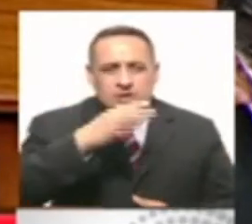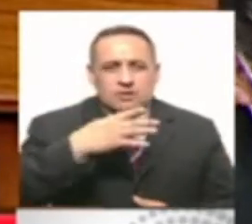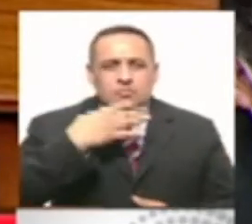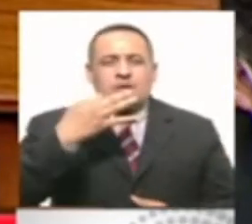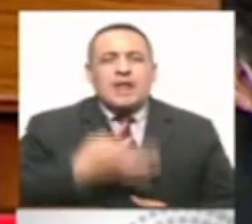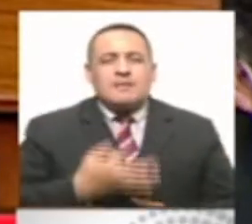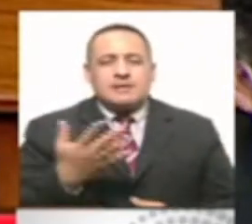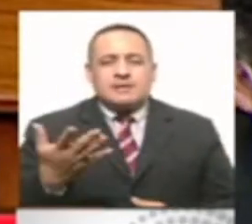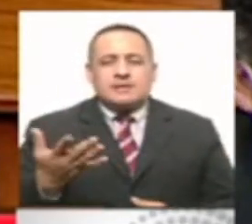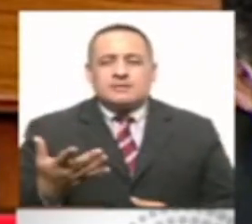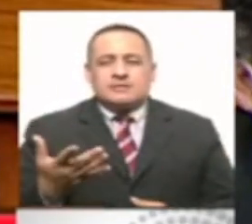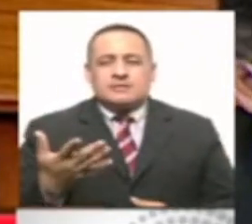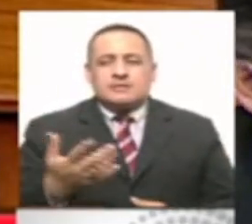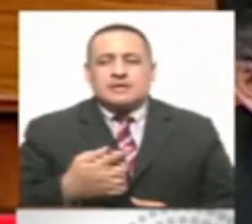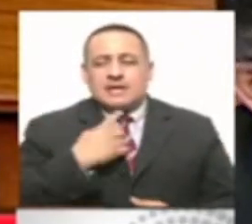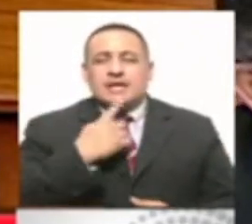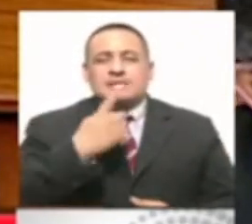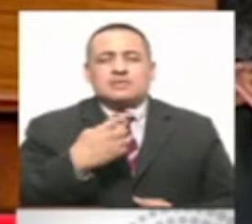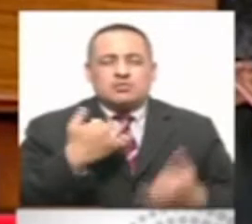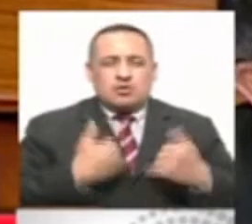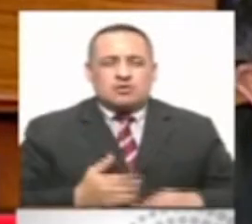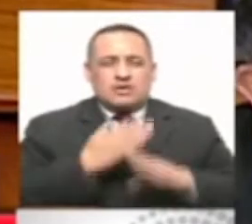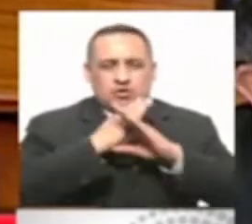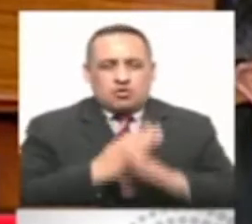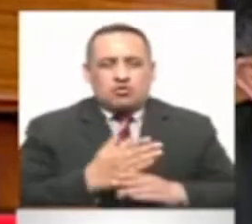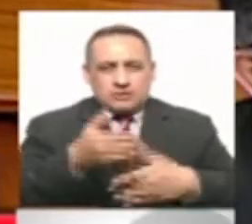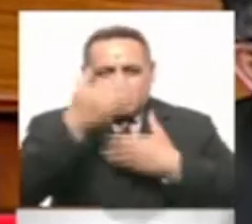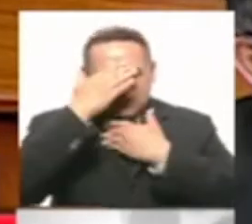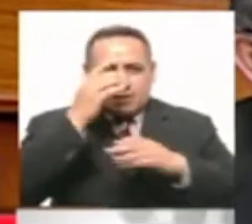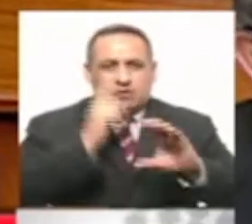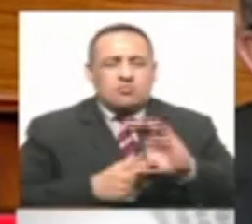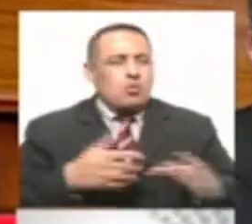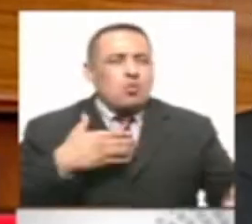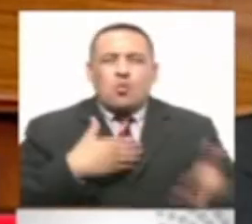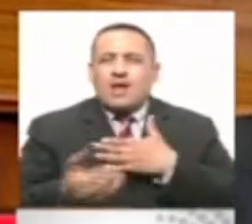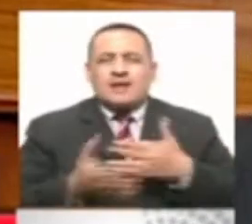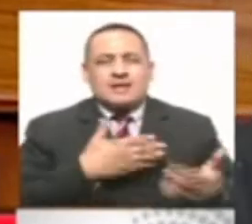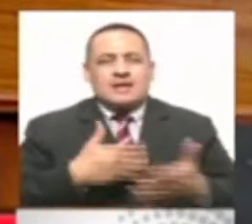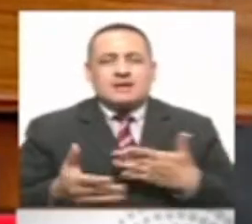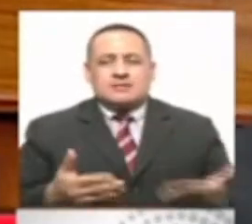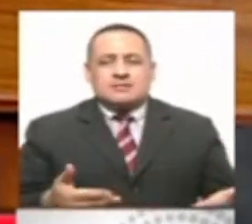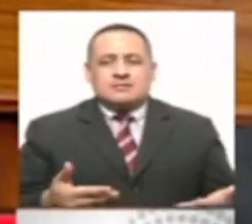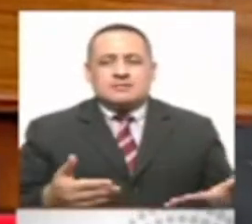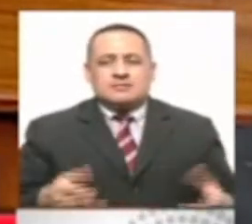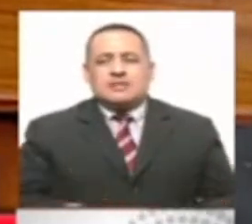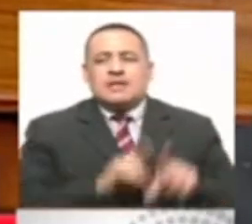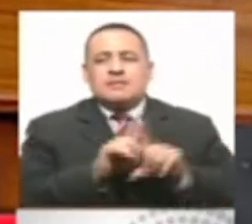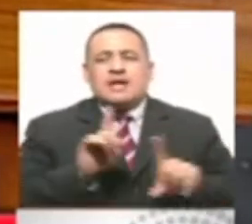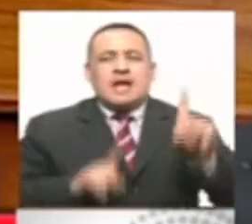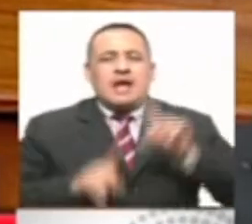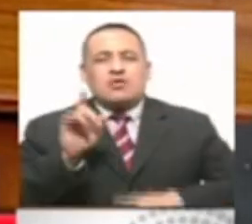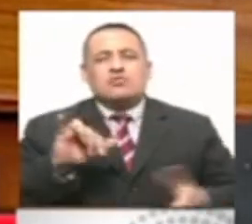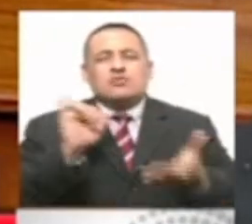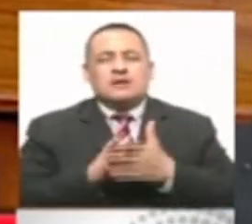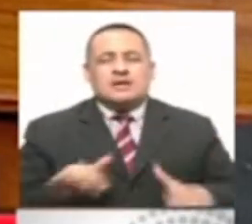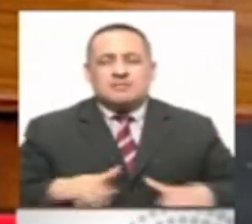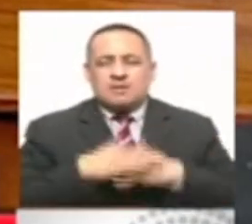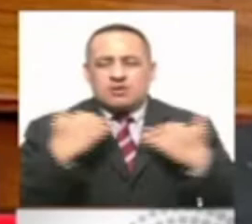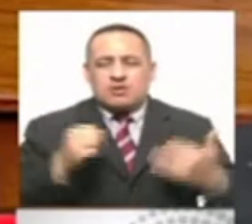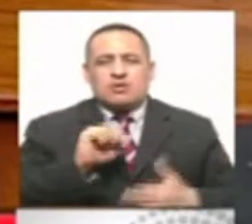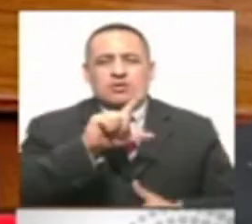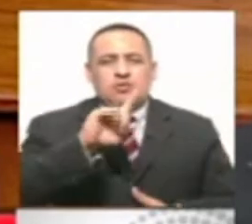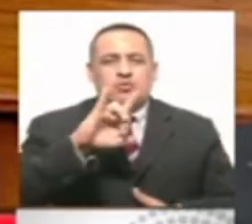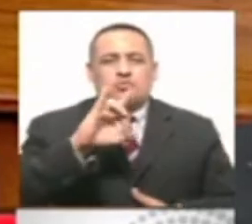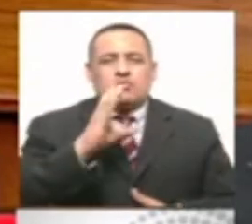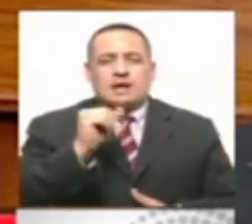verdad. Estamos en contra del terrorismo, venga de donde venga. Aquellos que masacraron en